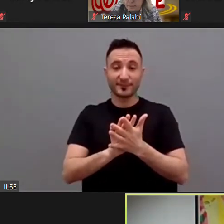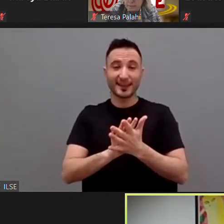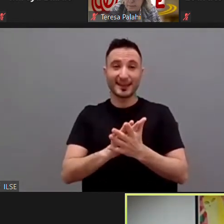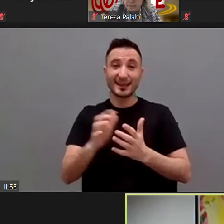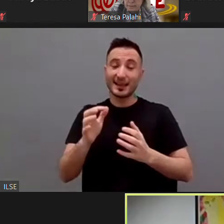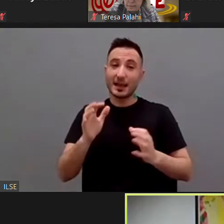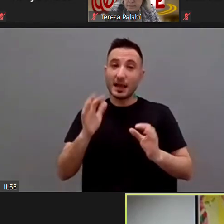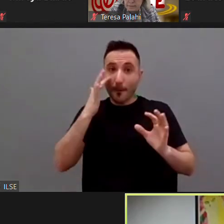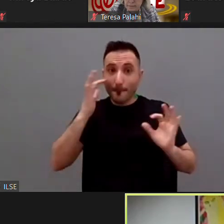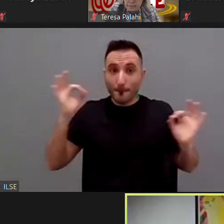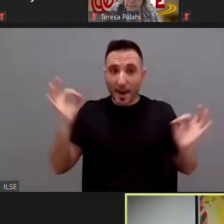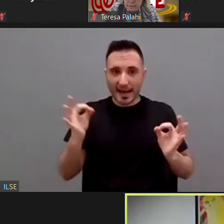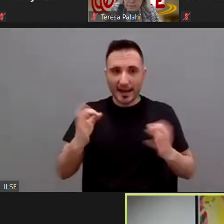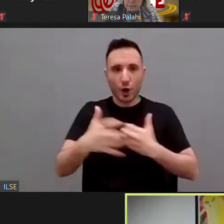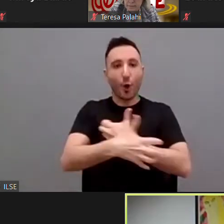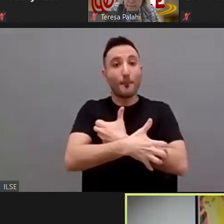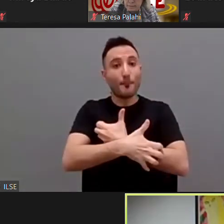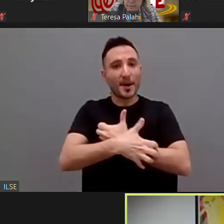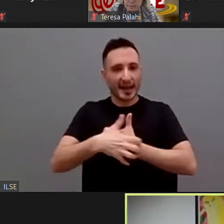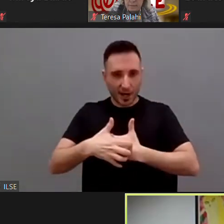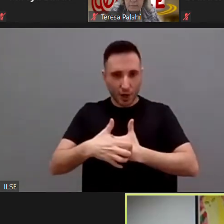precarización, porque las personas con discapacidad están